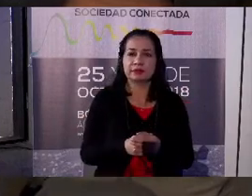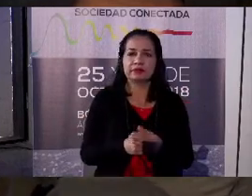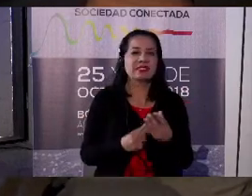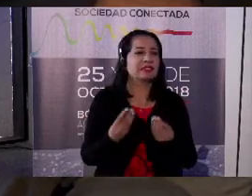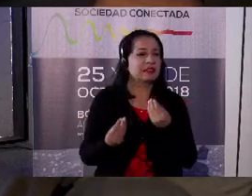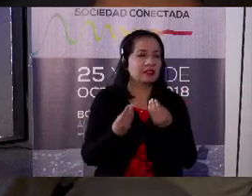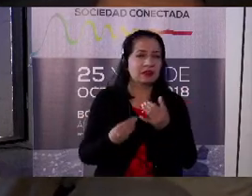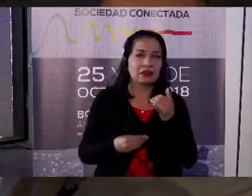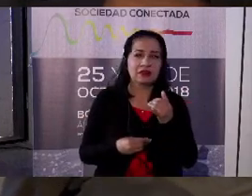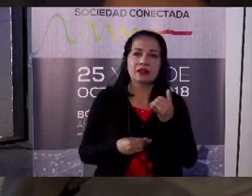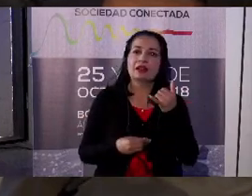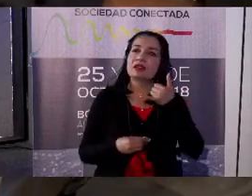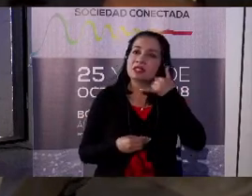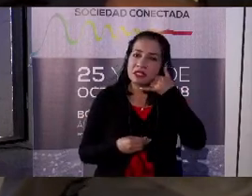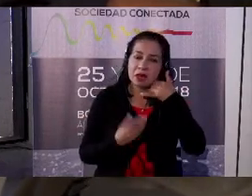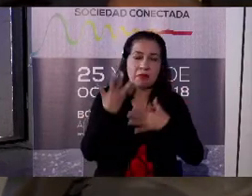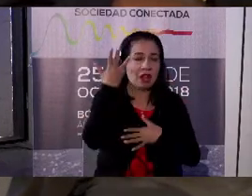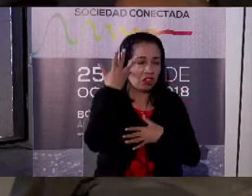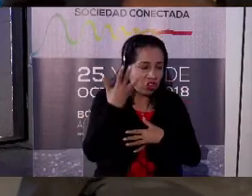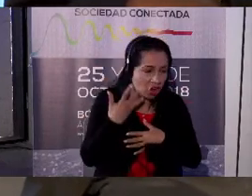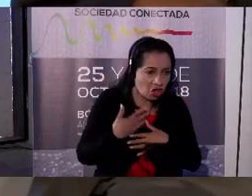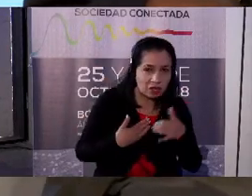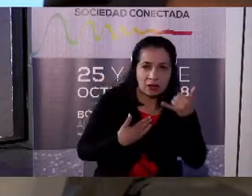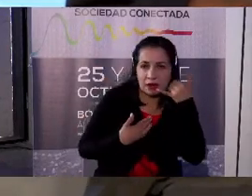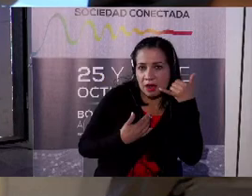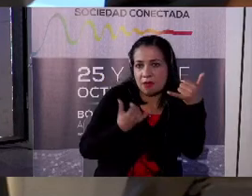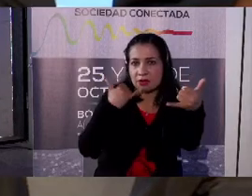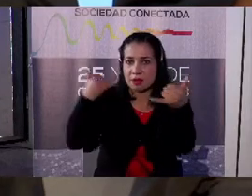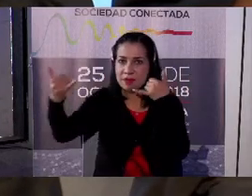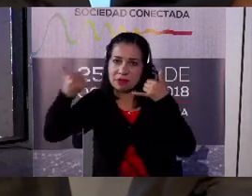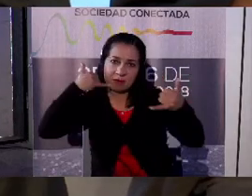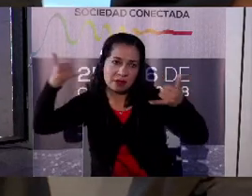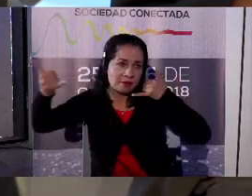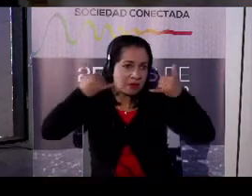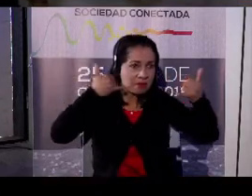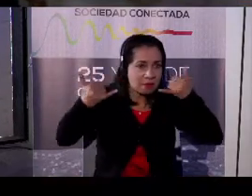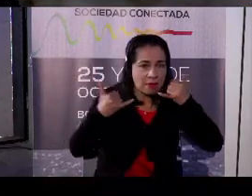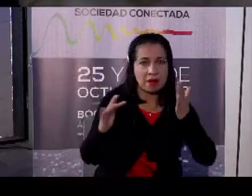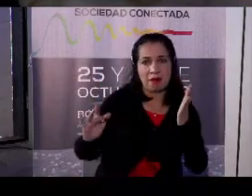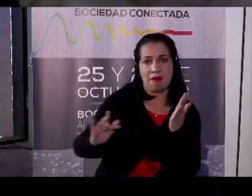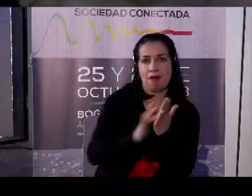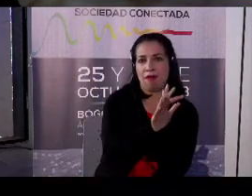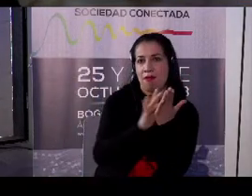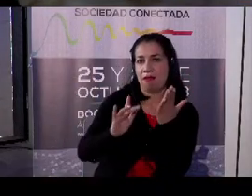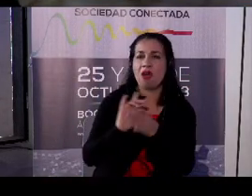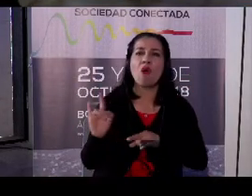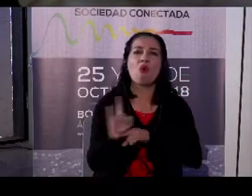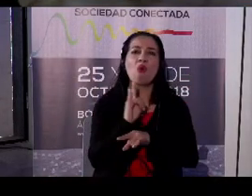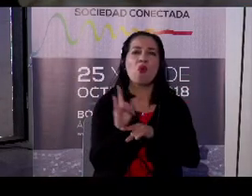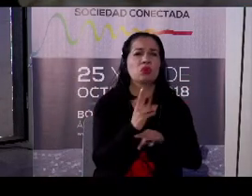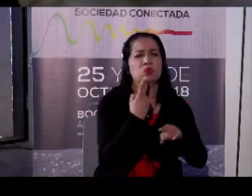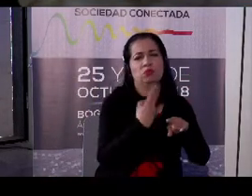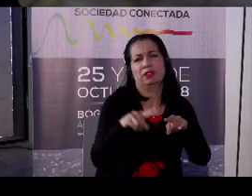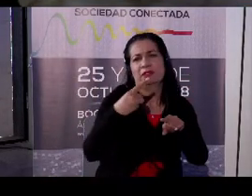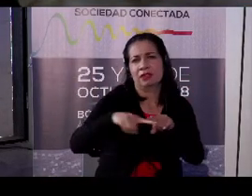hacen llamadas a diario y también usamos nuestros dispositivos nuestros celulares con otros